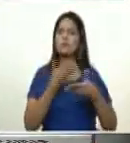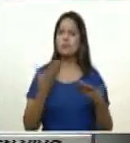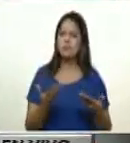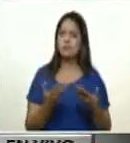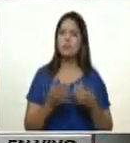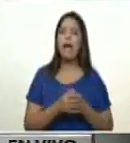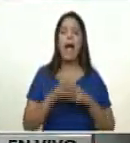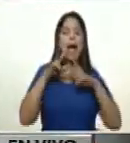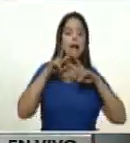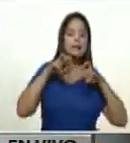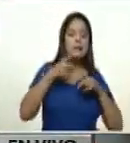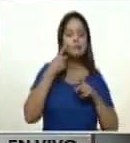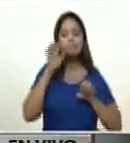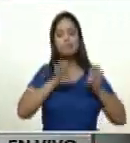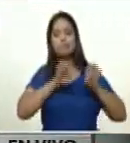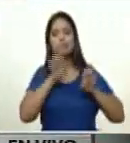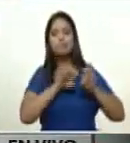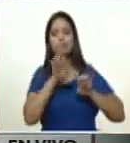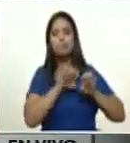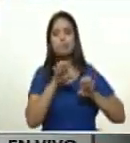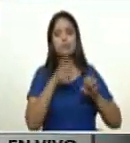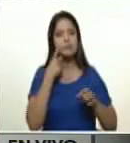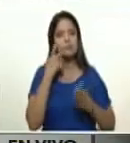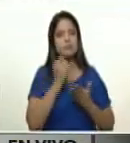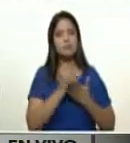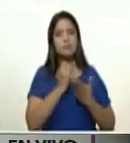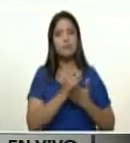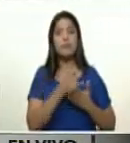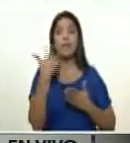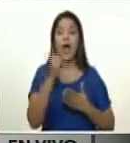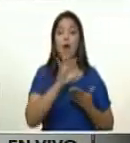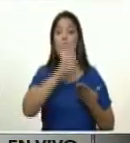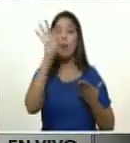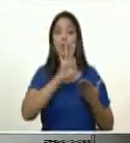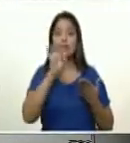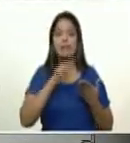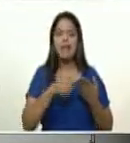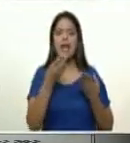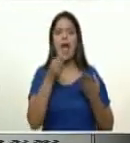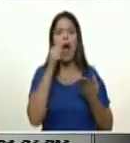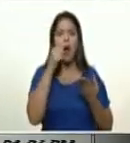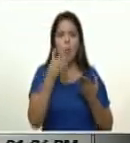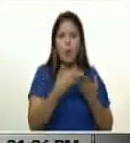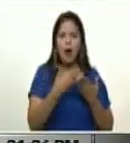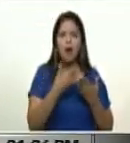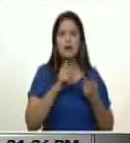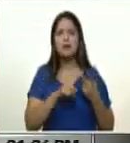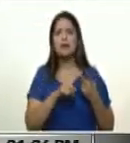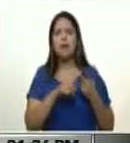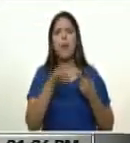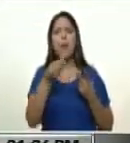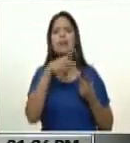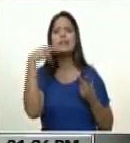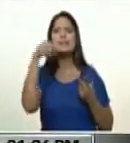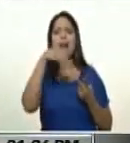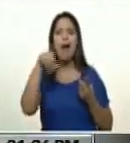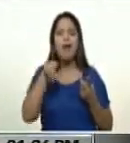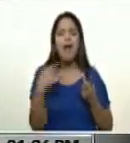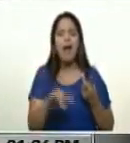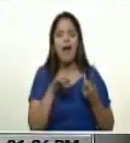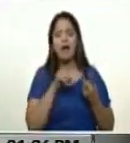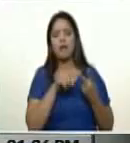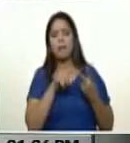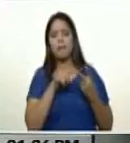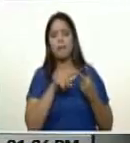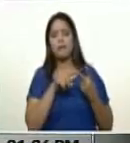serie de análisis físicos. Contamos con un porcentaje de humedad, la cantidad de sales que presenta la arcilla,